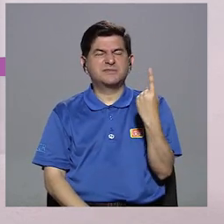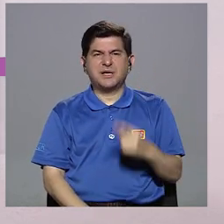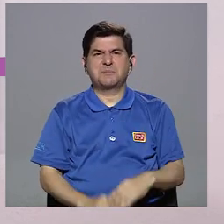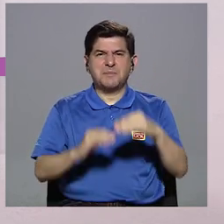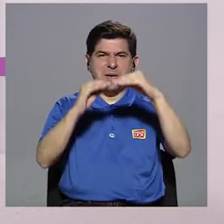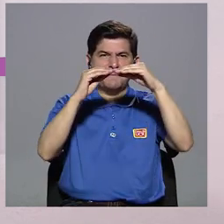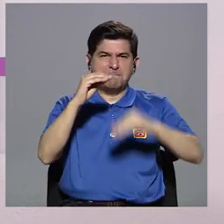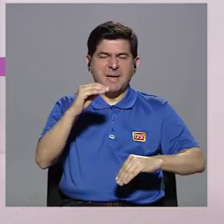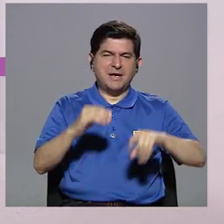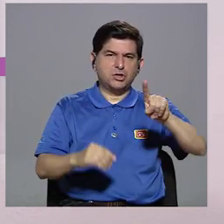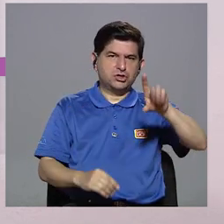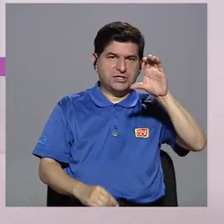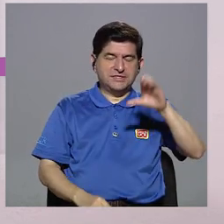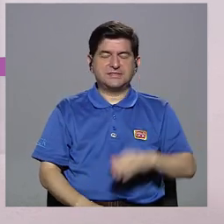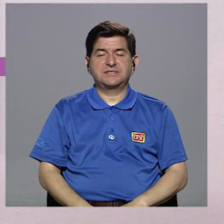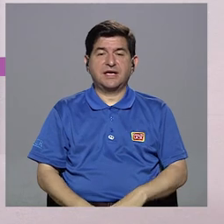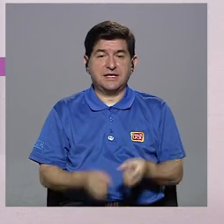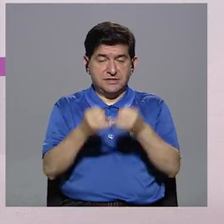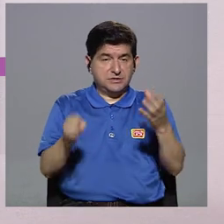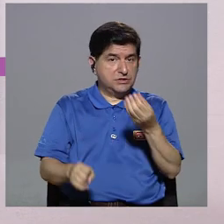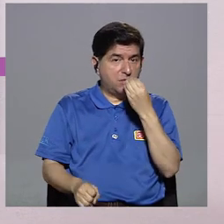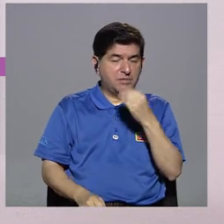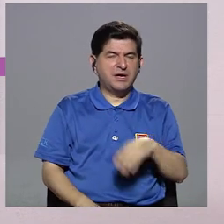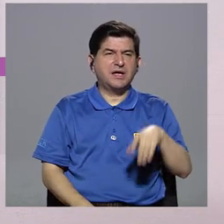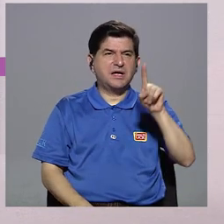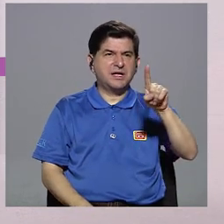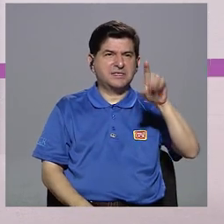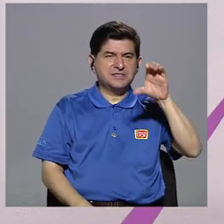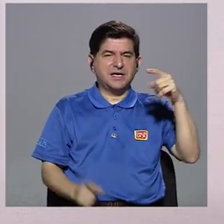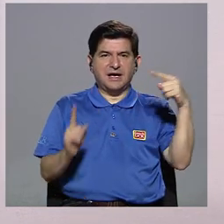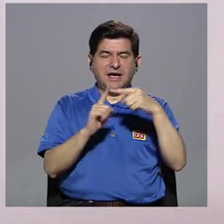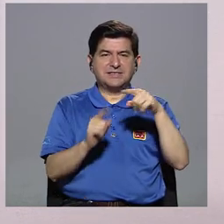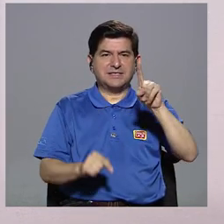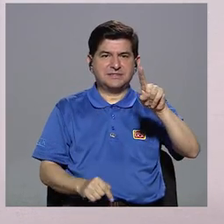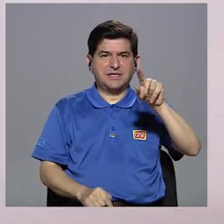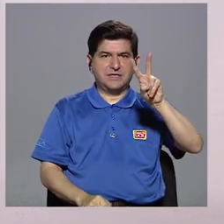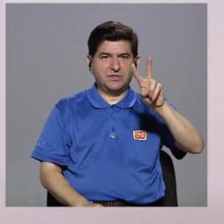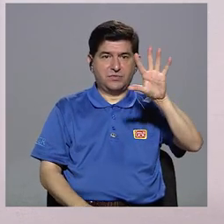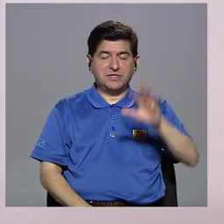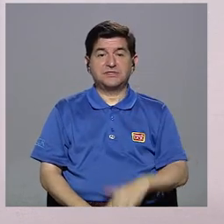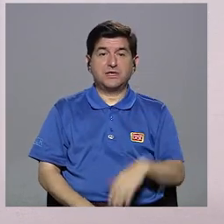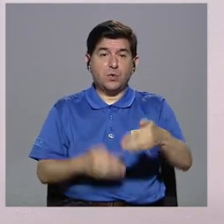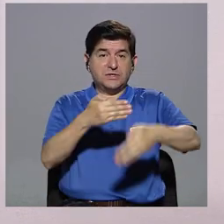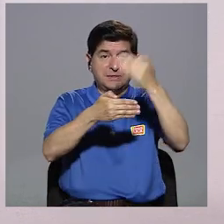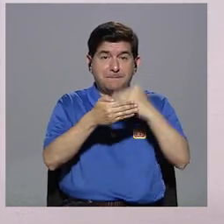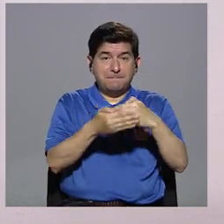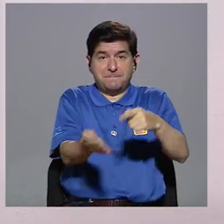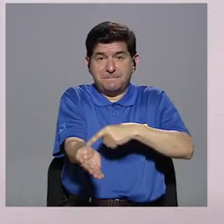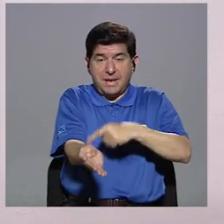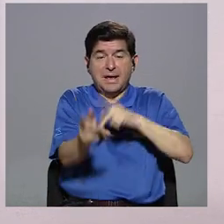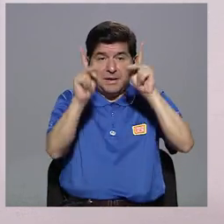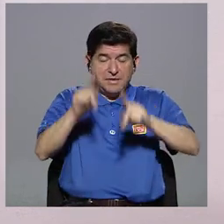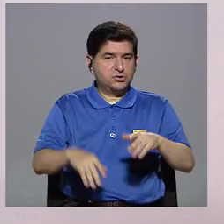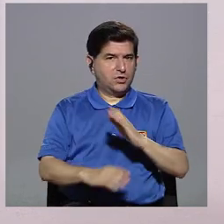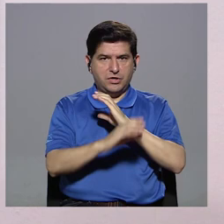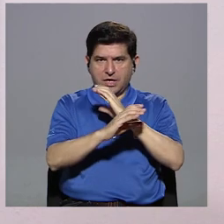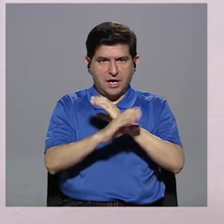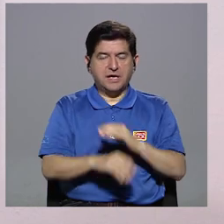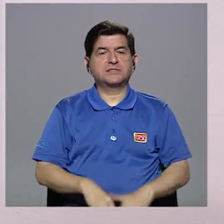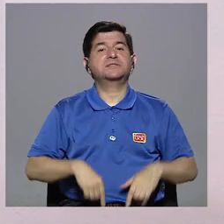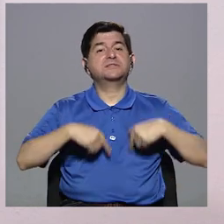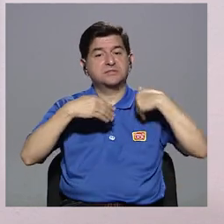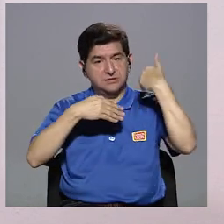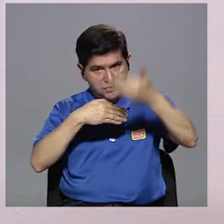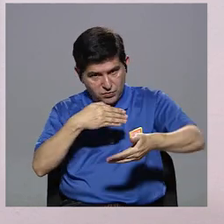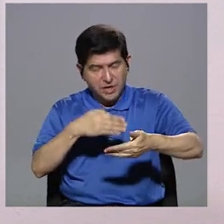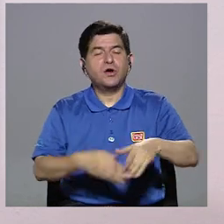menos de 100 en ayunas entre 100 y 125 eso es pre diabetes o sea que es gente que si no se cuidaba